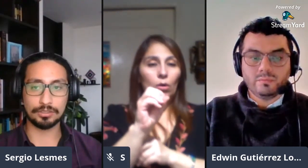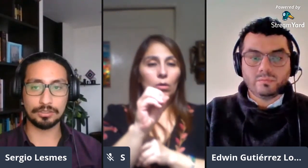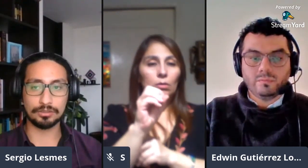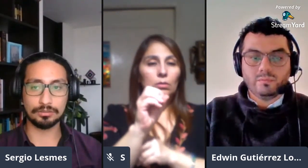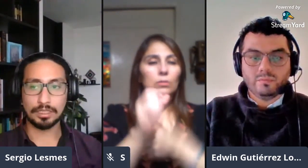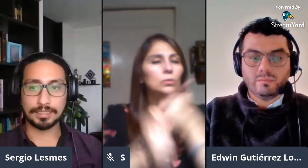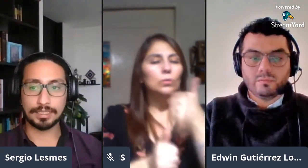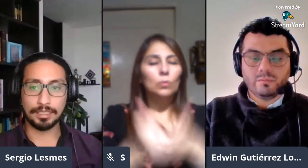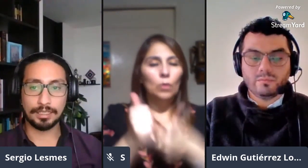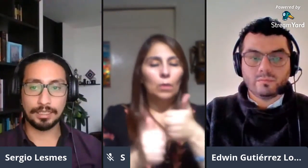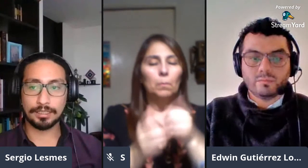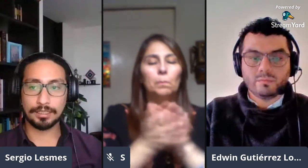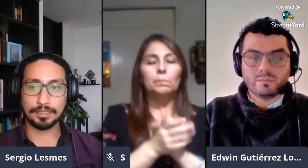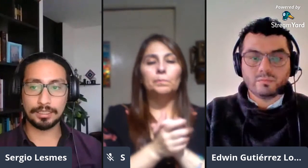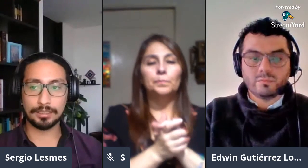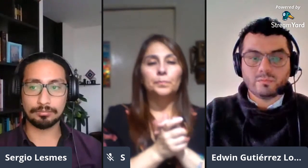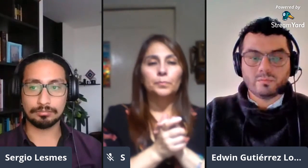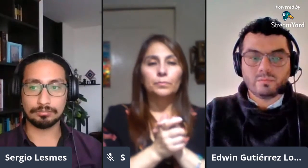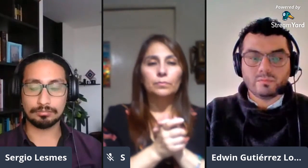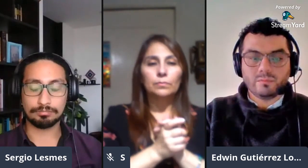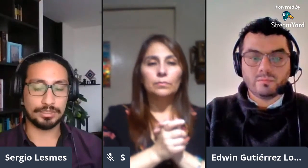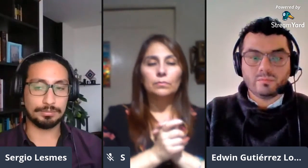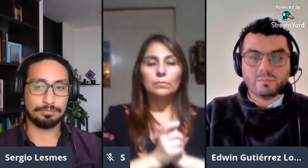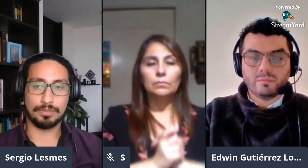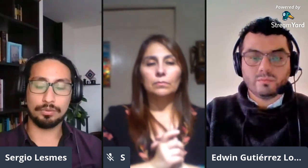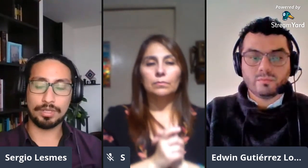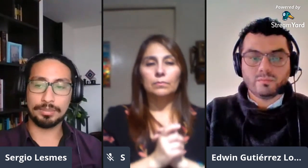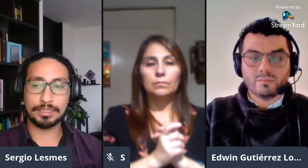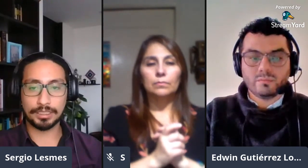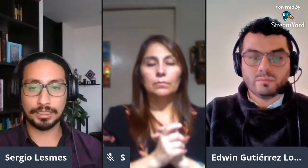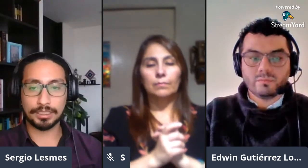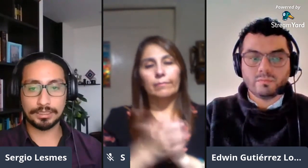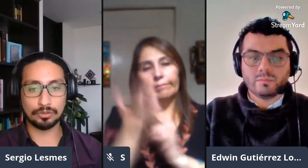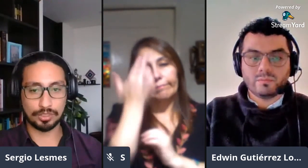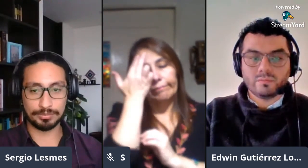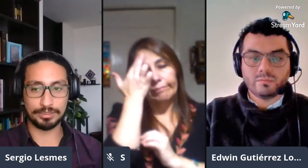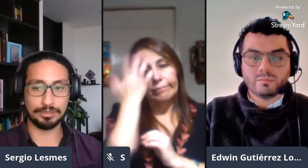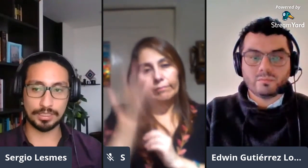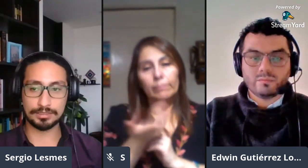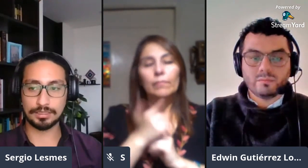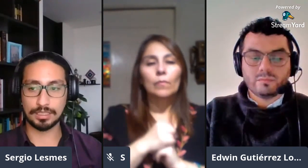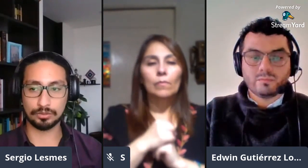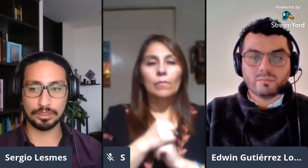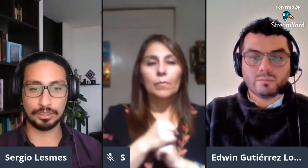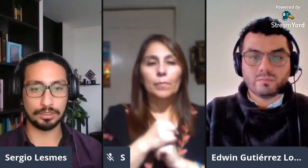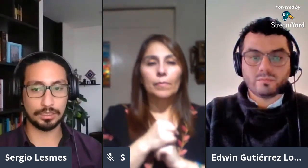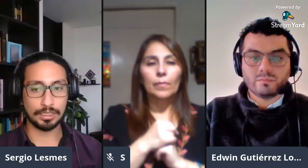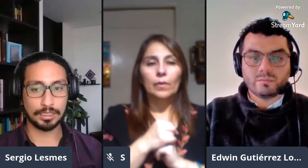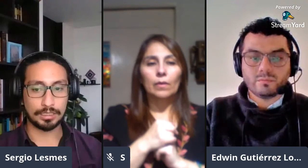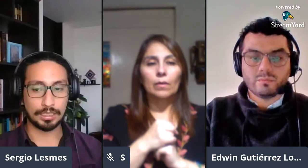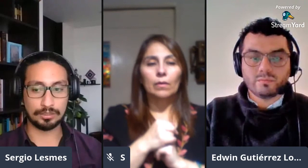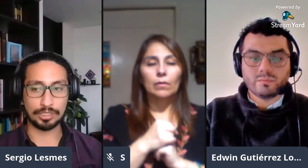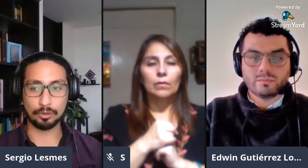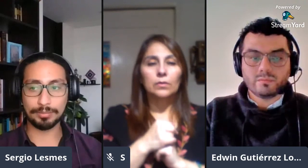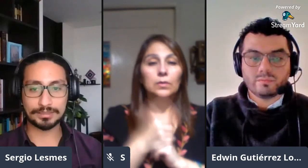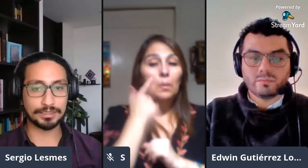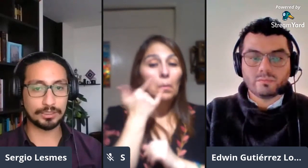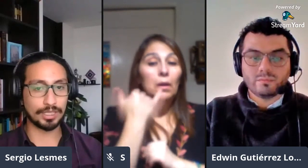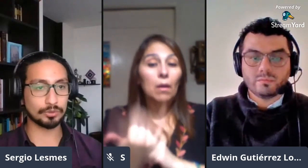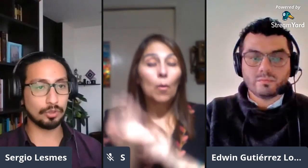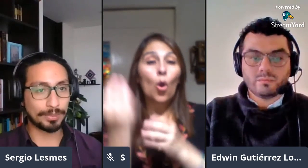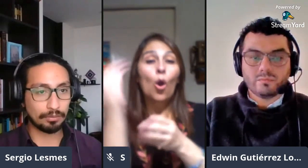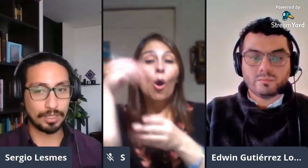pues, obviamente creo que si nos remitimos al escenario al escenario doméstico, digamos, solo para